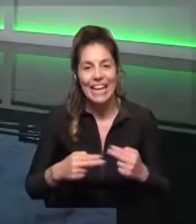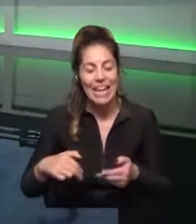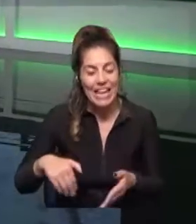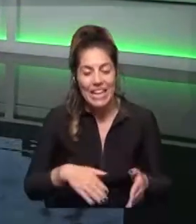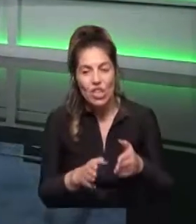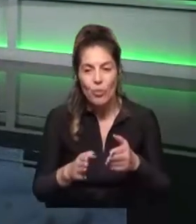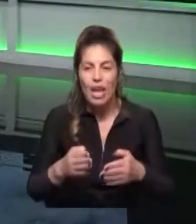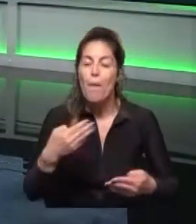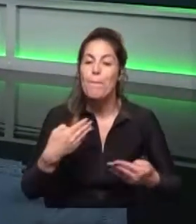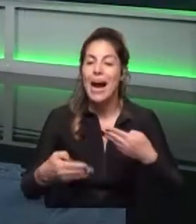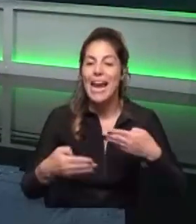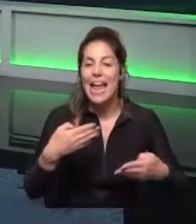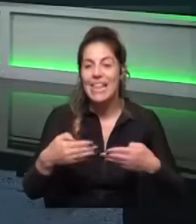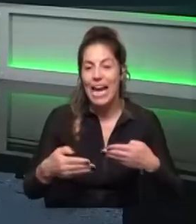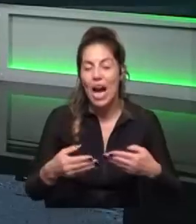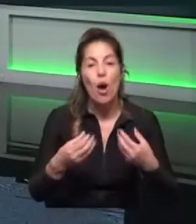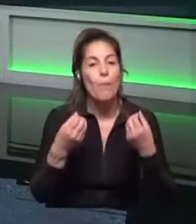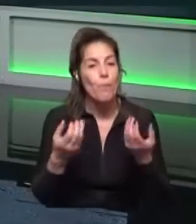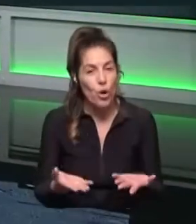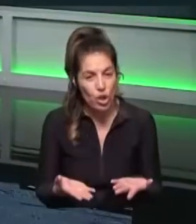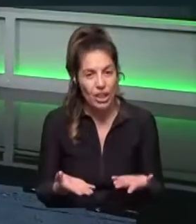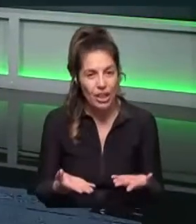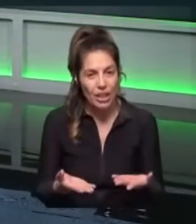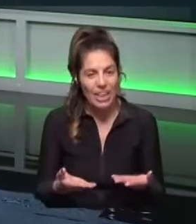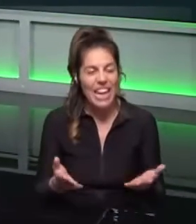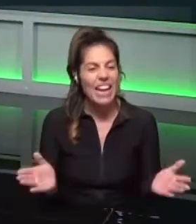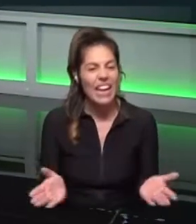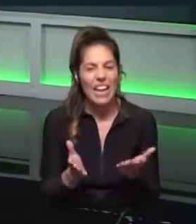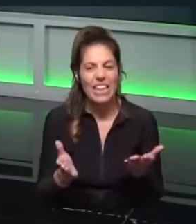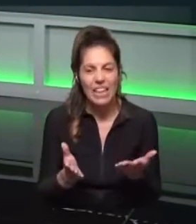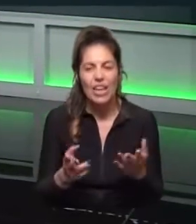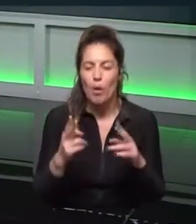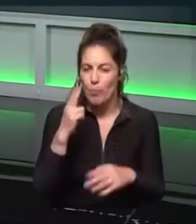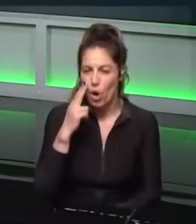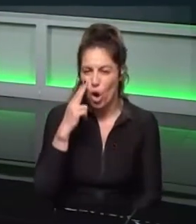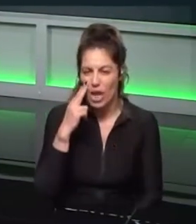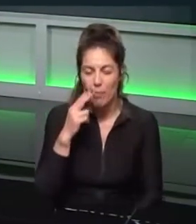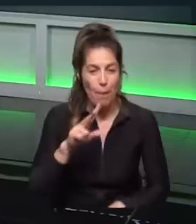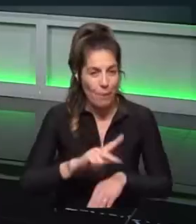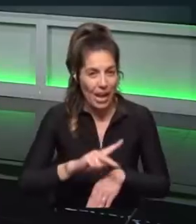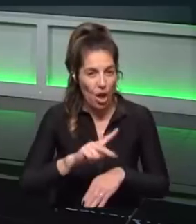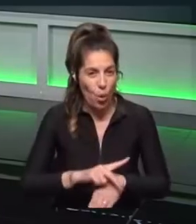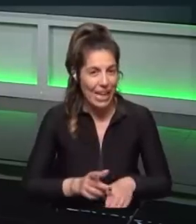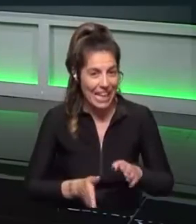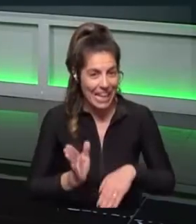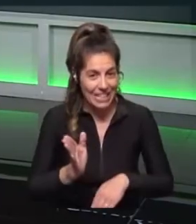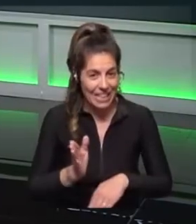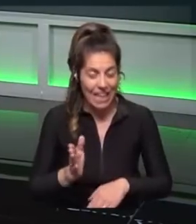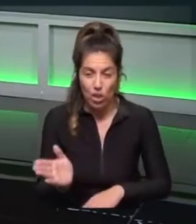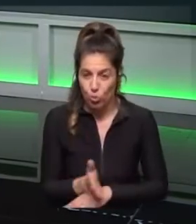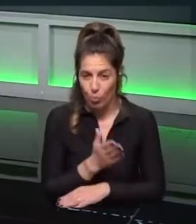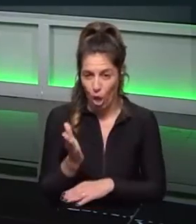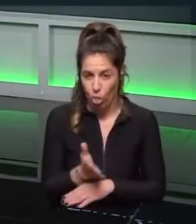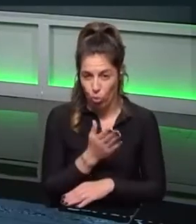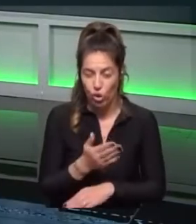Paraná porque precisamente genera una serie de problemas para Paraguay y la salida de sus productos